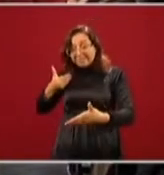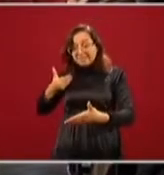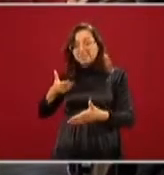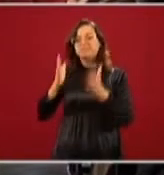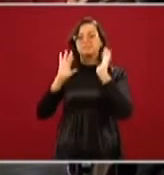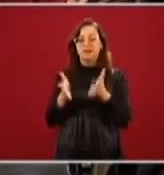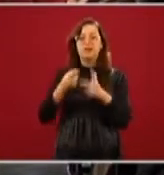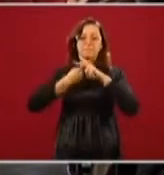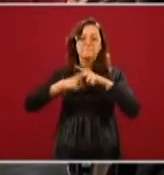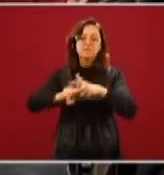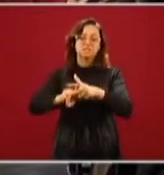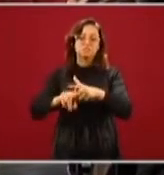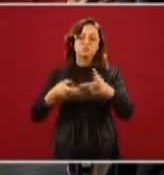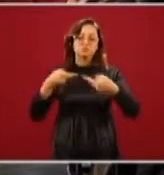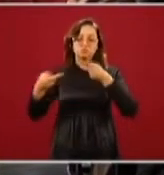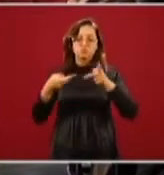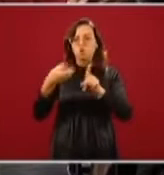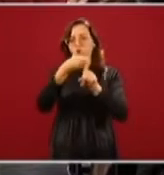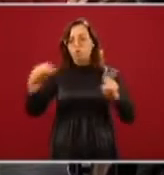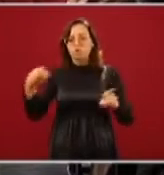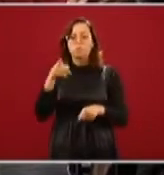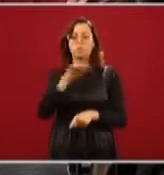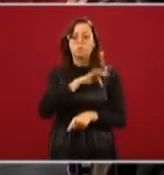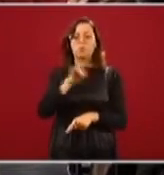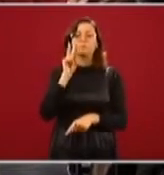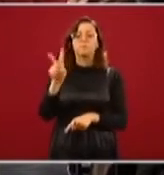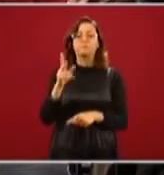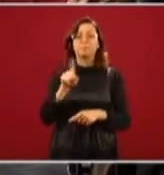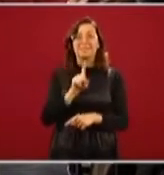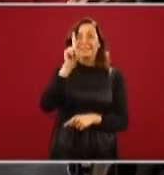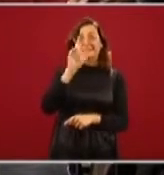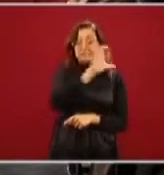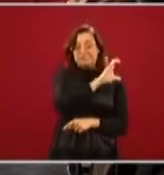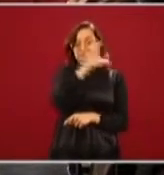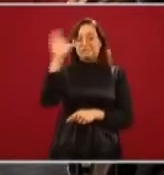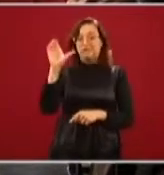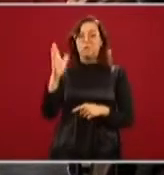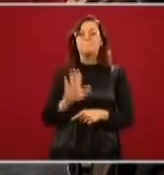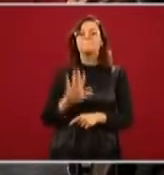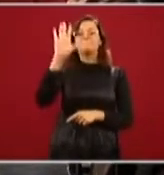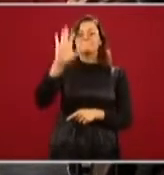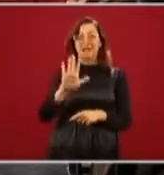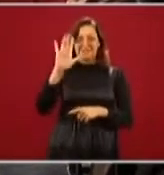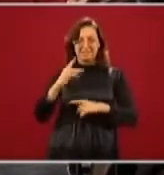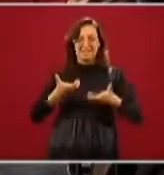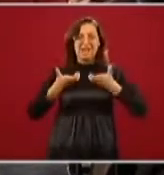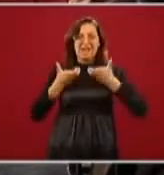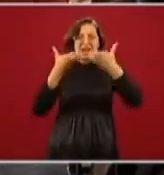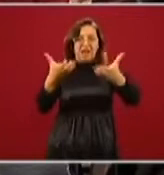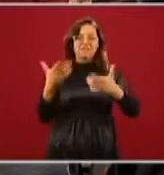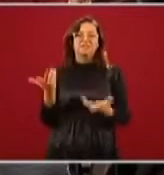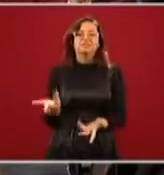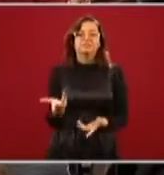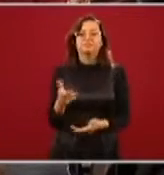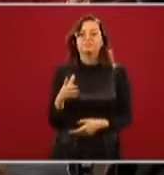que les vamos a presentar. Esta es una imagen en donde se muestra cuál es la situación actual de las llegadas nada más en 24 horas